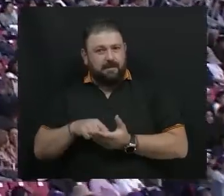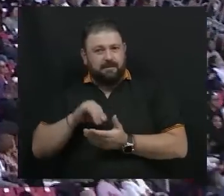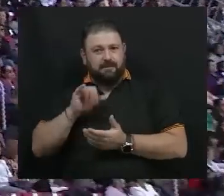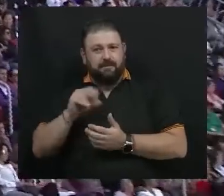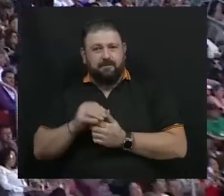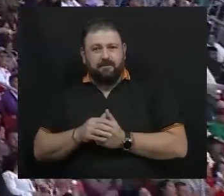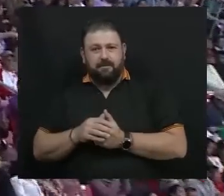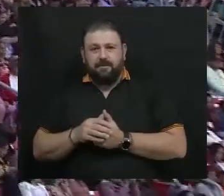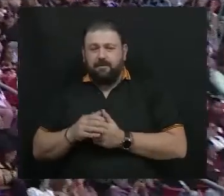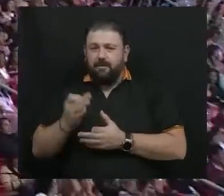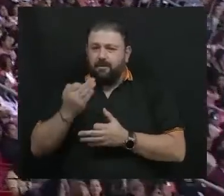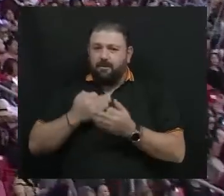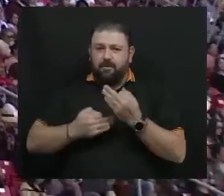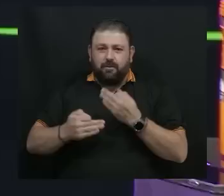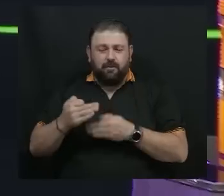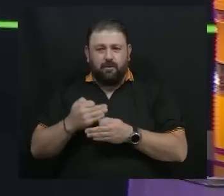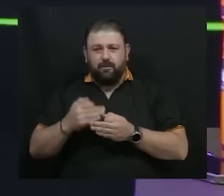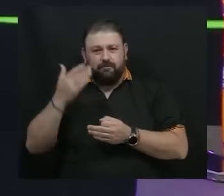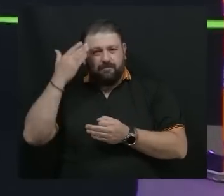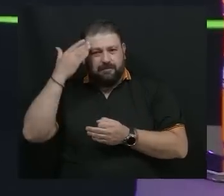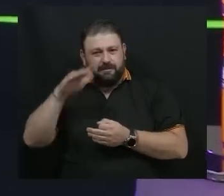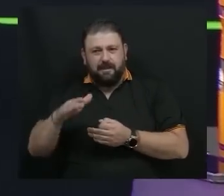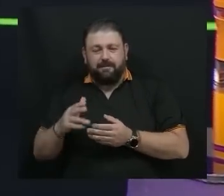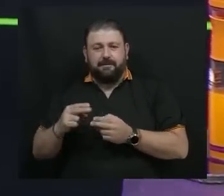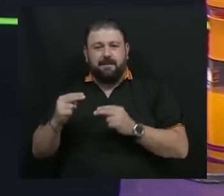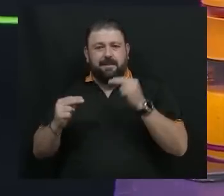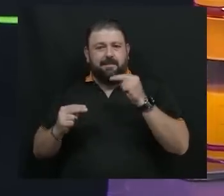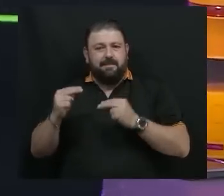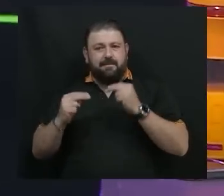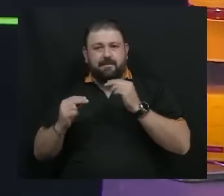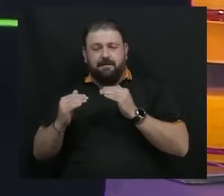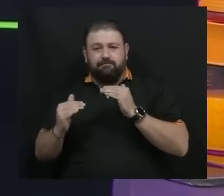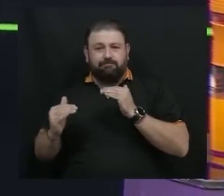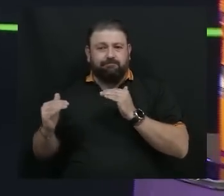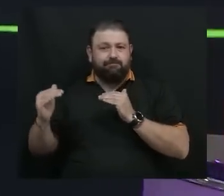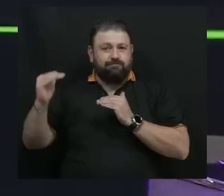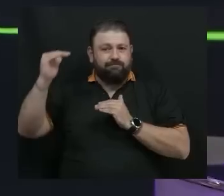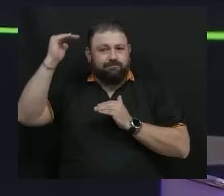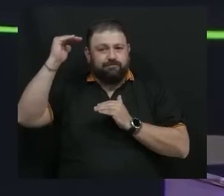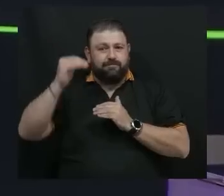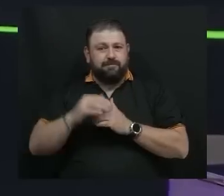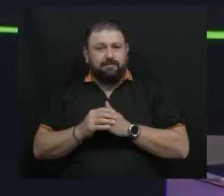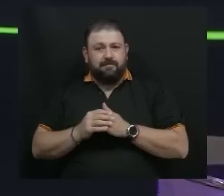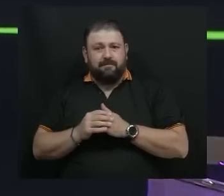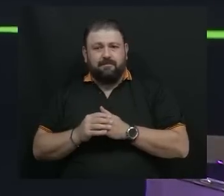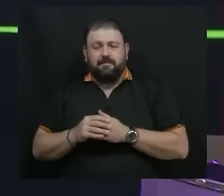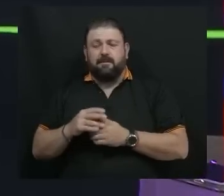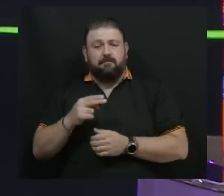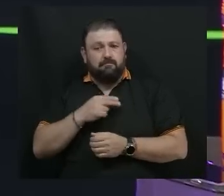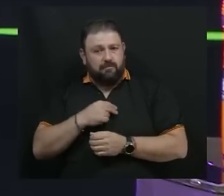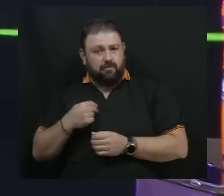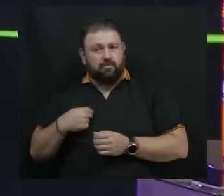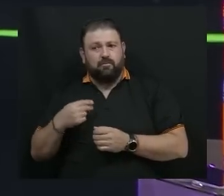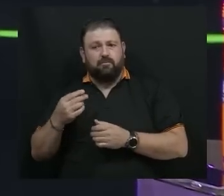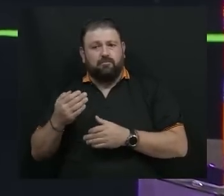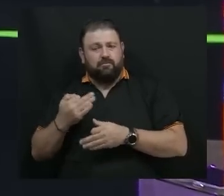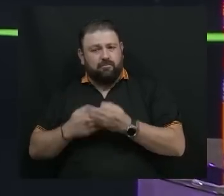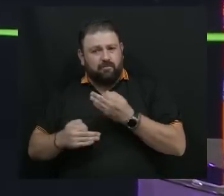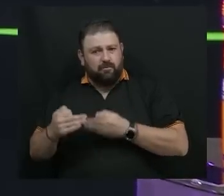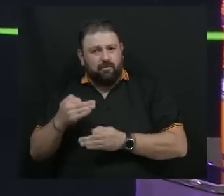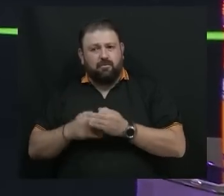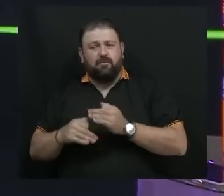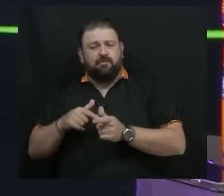Todos los líderes, los dobles diamantes, toda la gente que estamos teniendo éxito en OmniLife, lo hemos construido. Quiero que te